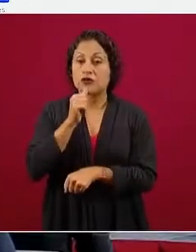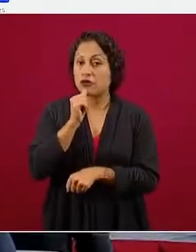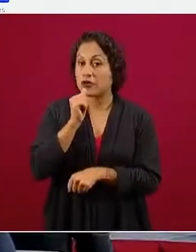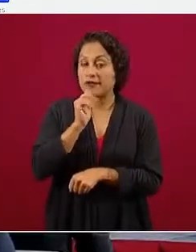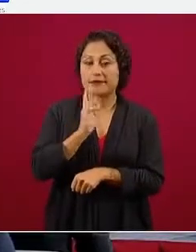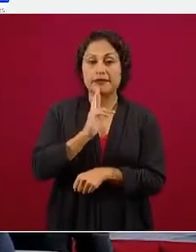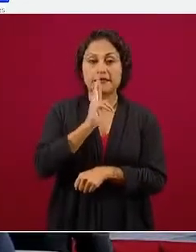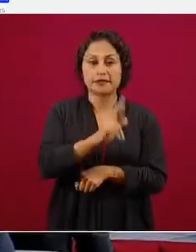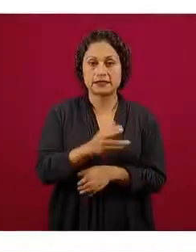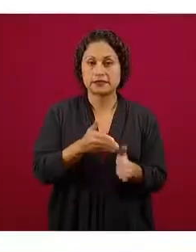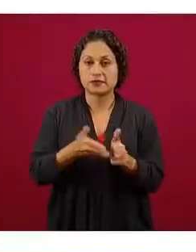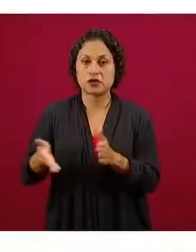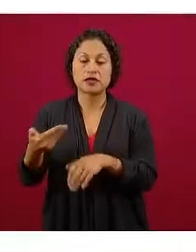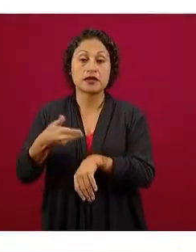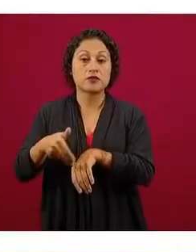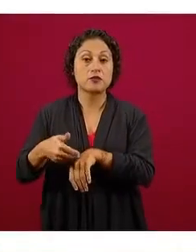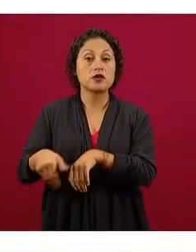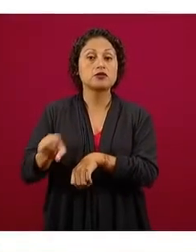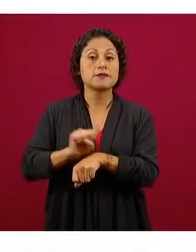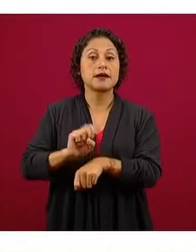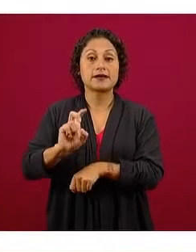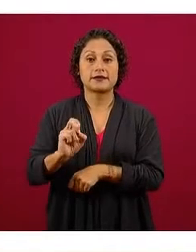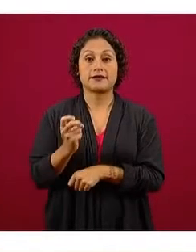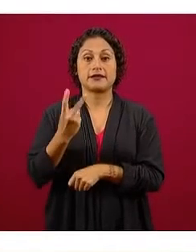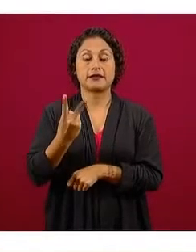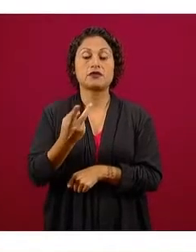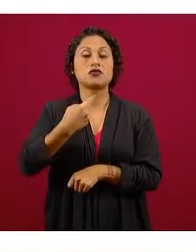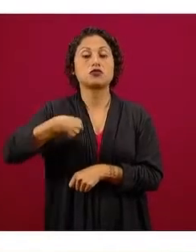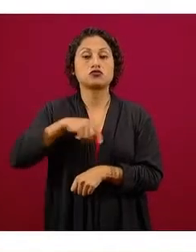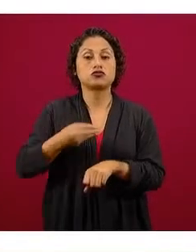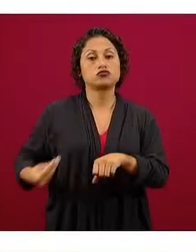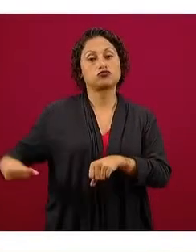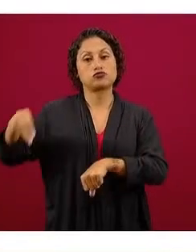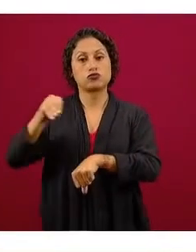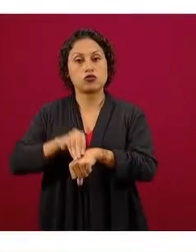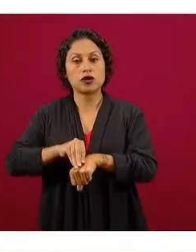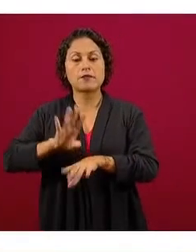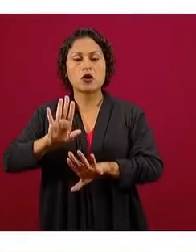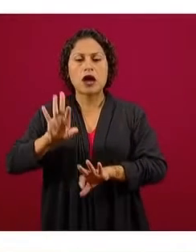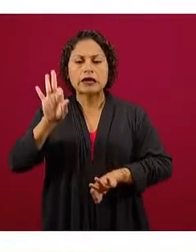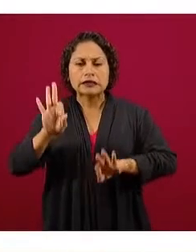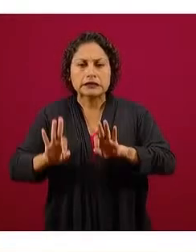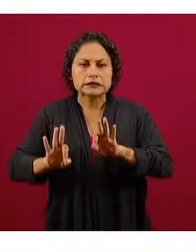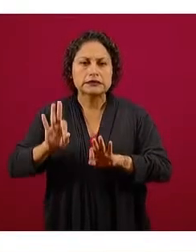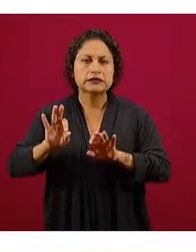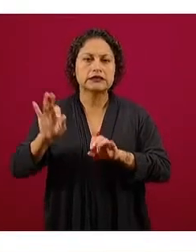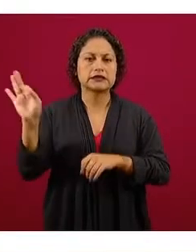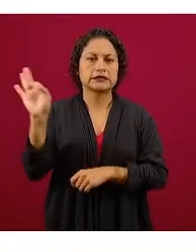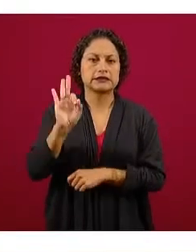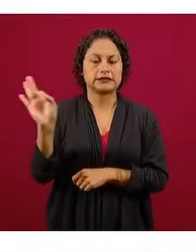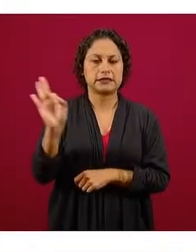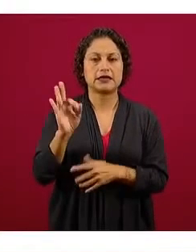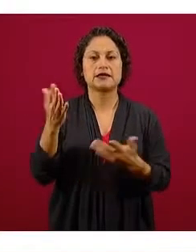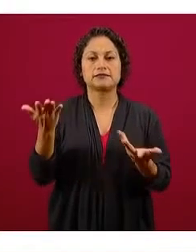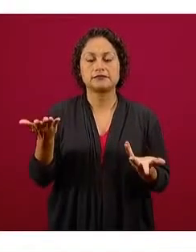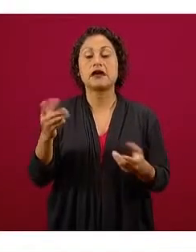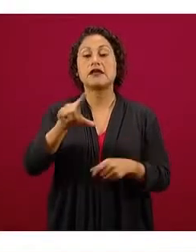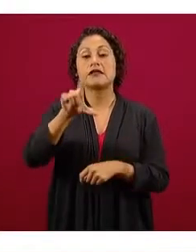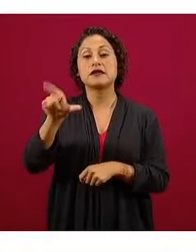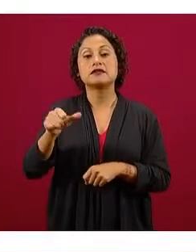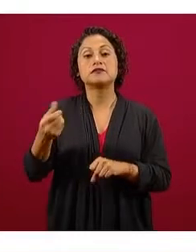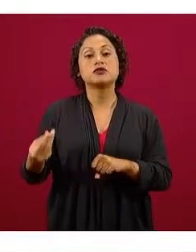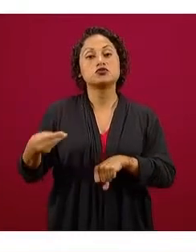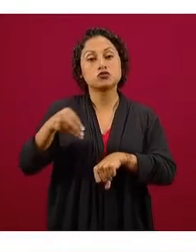en la semana 32 lo que hacemos es estimar los casos, tomamos todos los casos confirmados y entonces le sumamos,